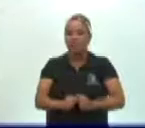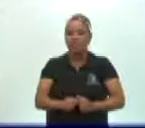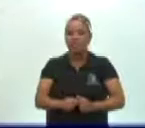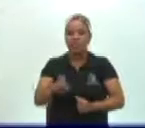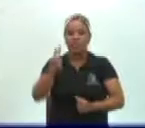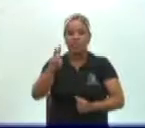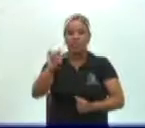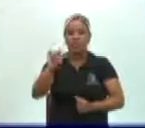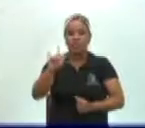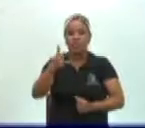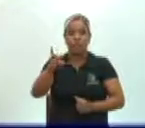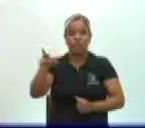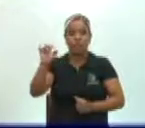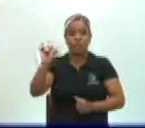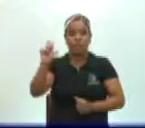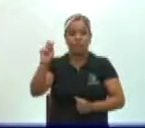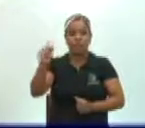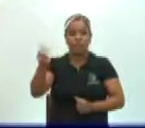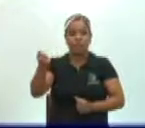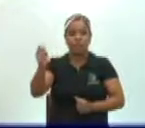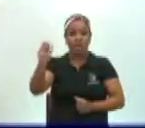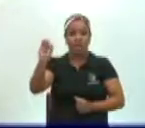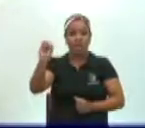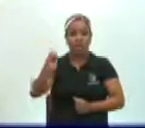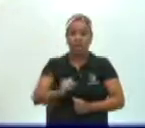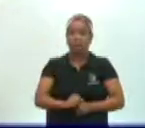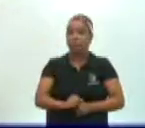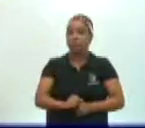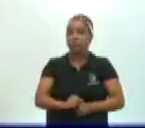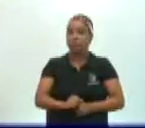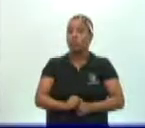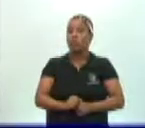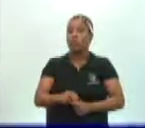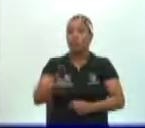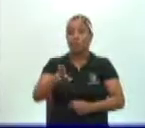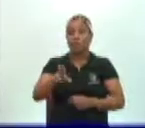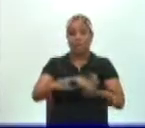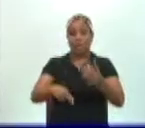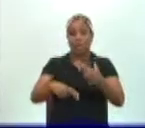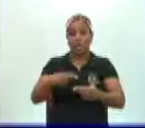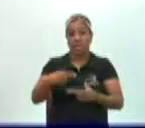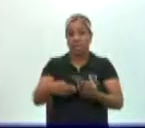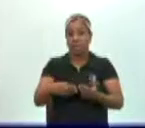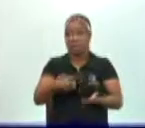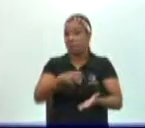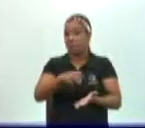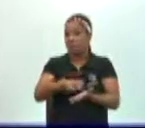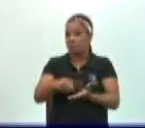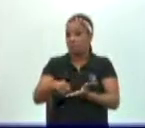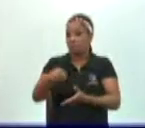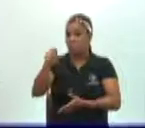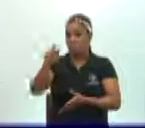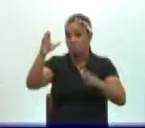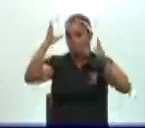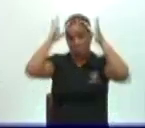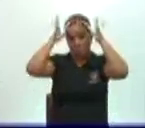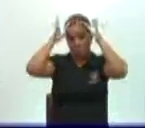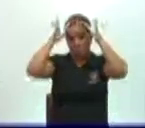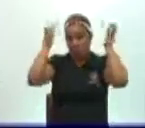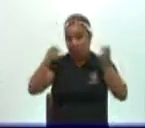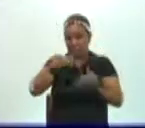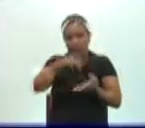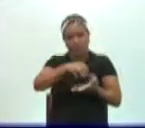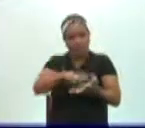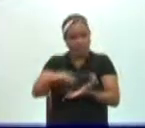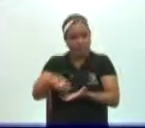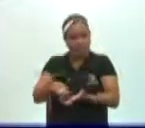política administrativa establecida por los monarcas españoles durante el periodo colonial, y capitanías generales. Esa va a ser